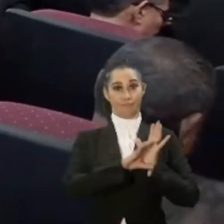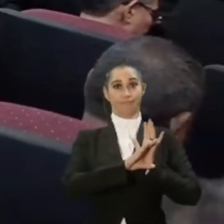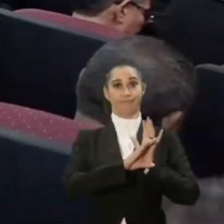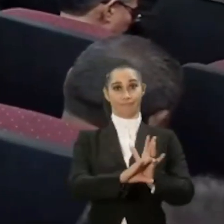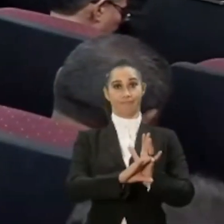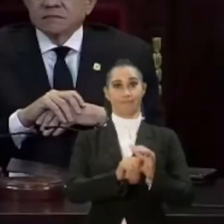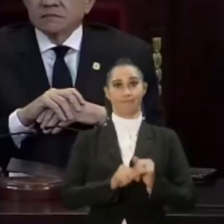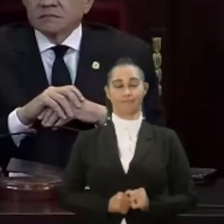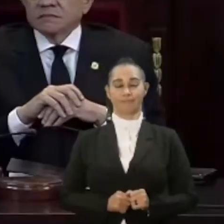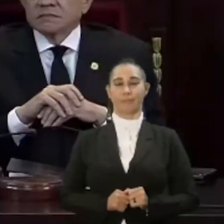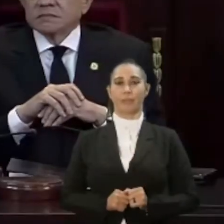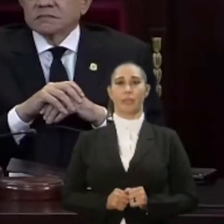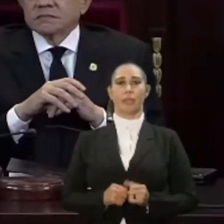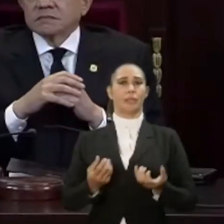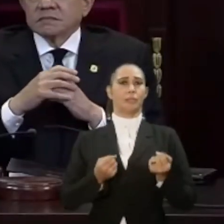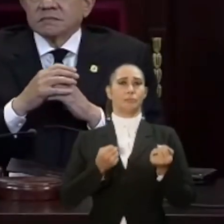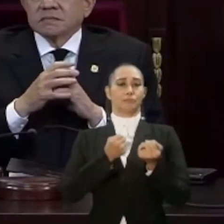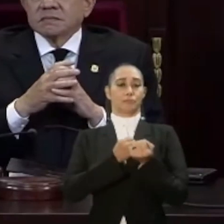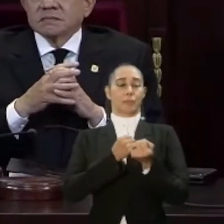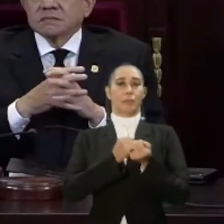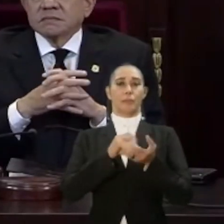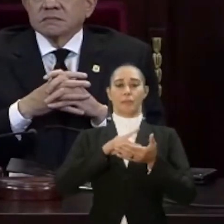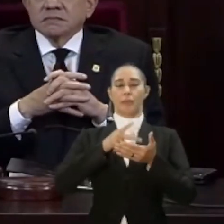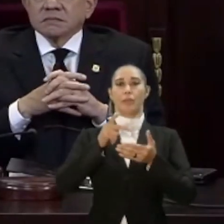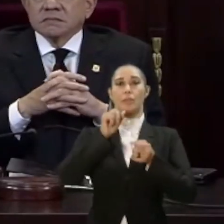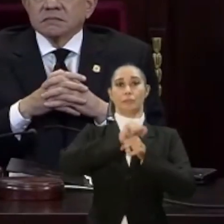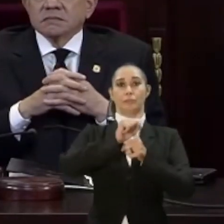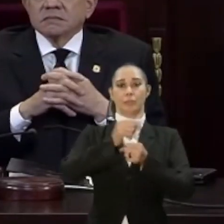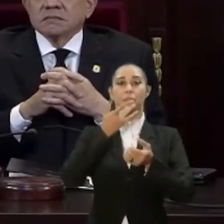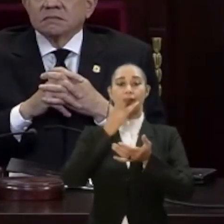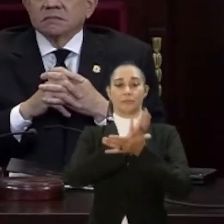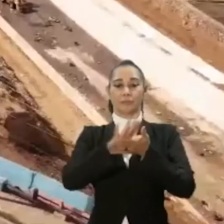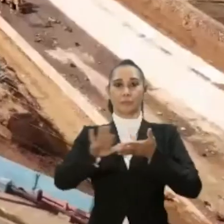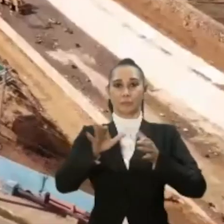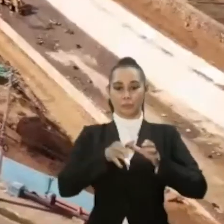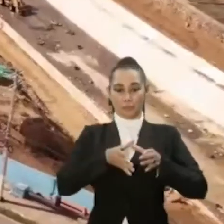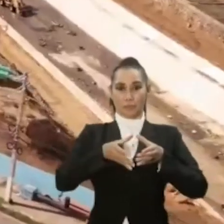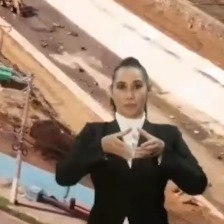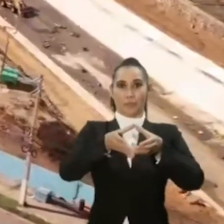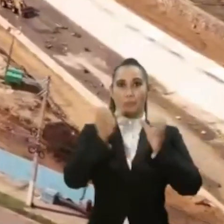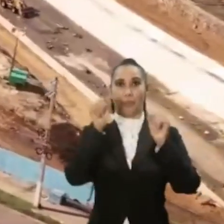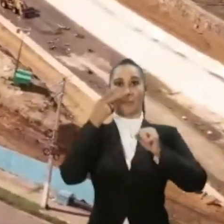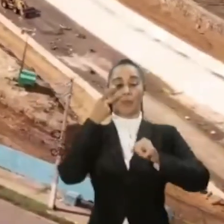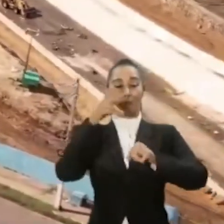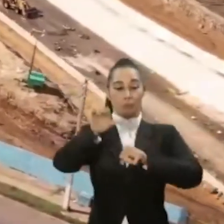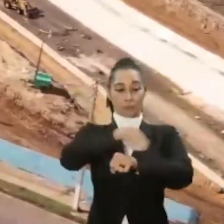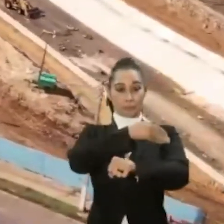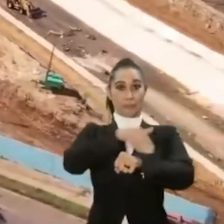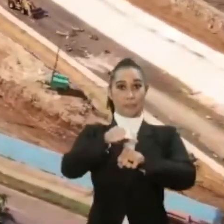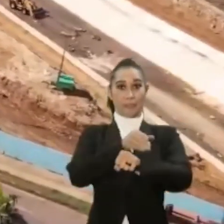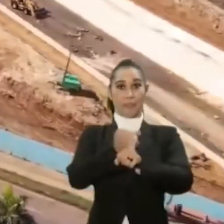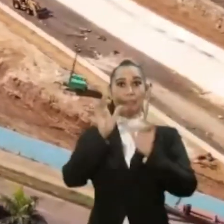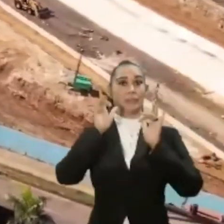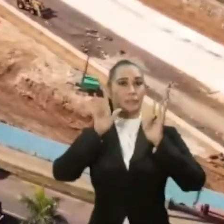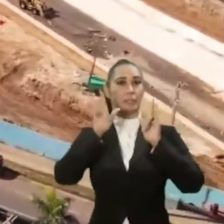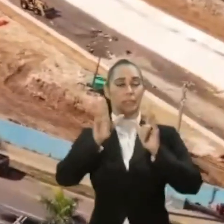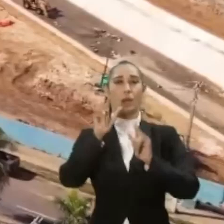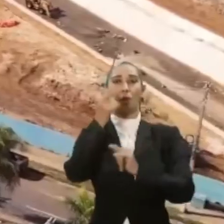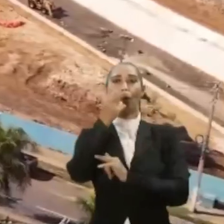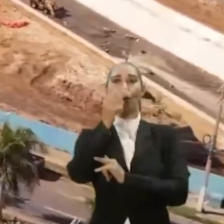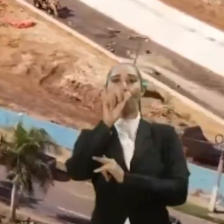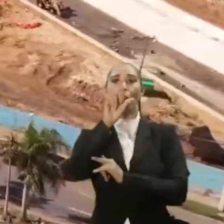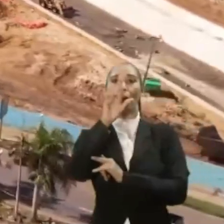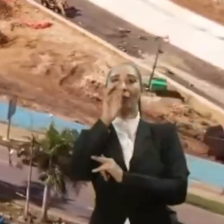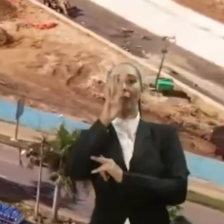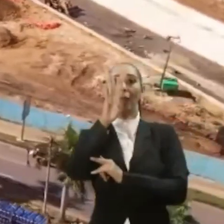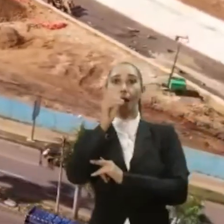Un ejemplo del impacto de las obras de saneamiento lo podemos ver en la Cañada de Gurabo, en Santiago, donde